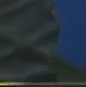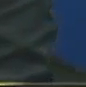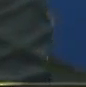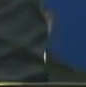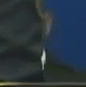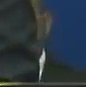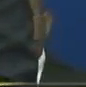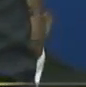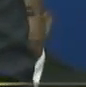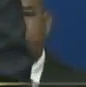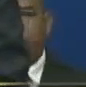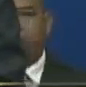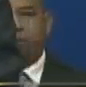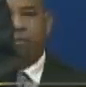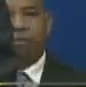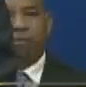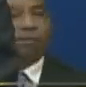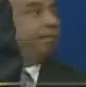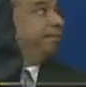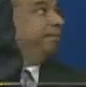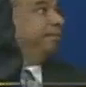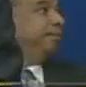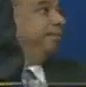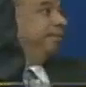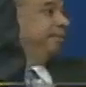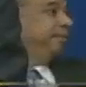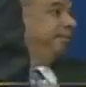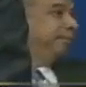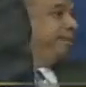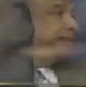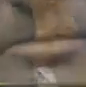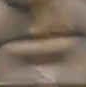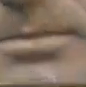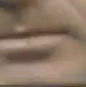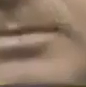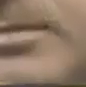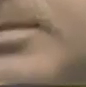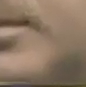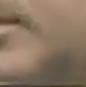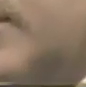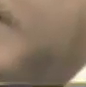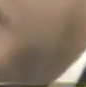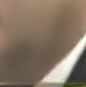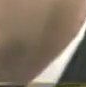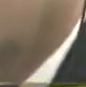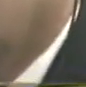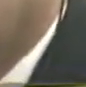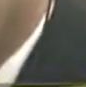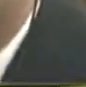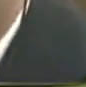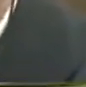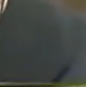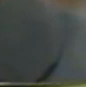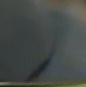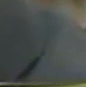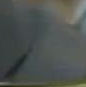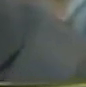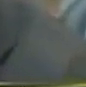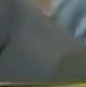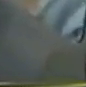de la esfera empresarial y comercial de Turquía, excelentísimo embajador y demás